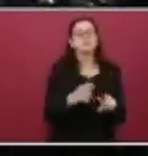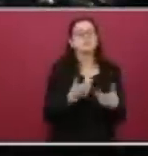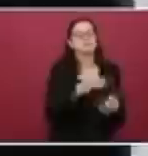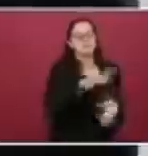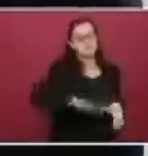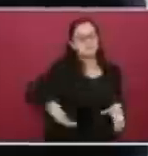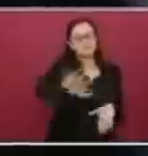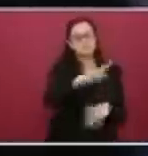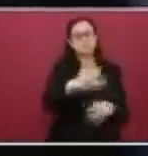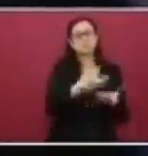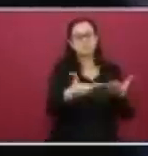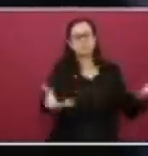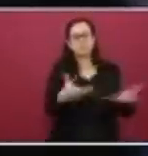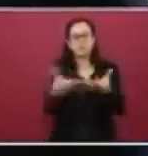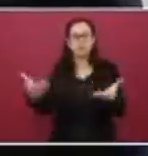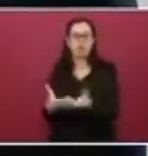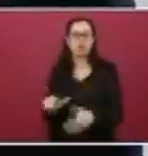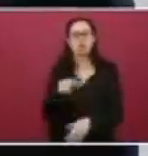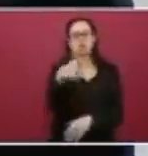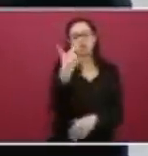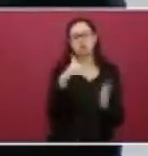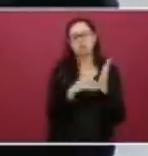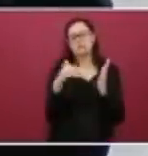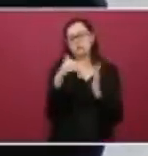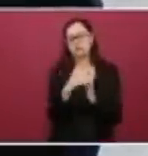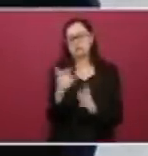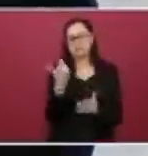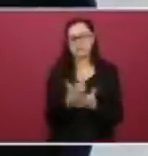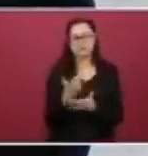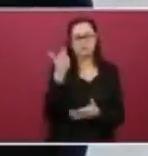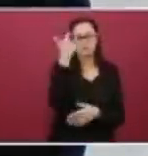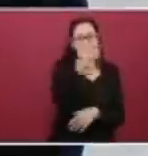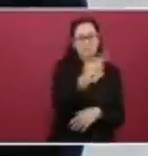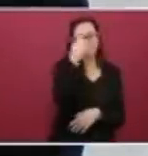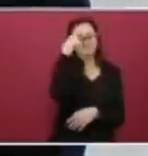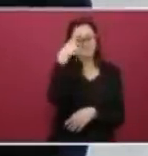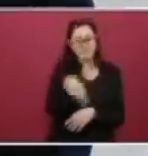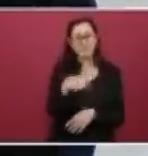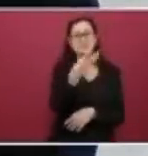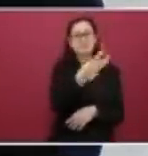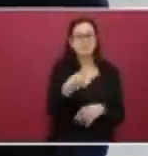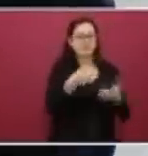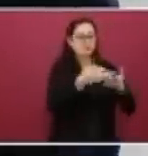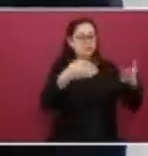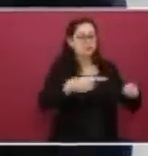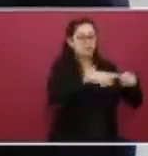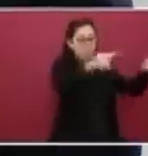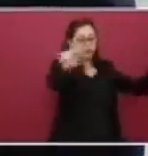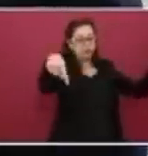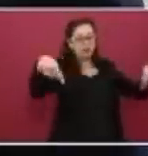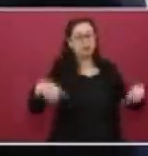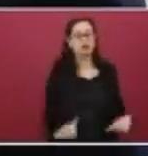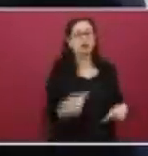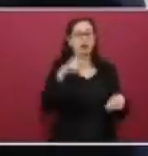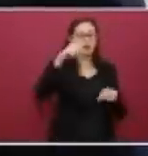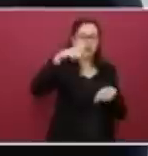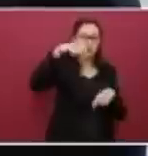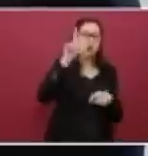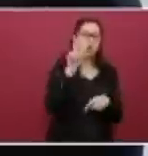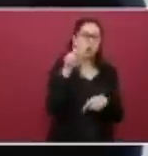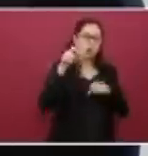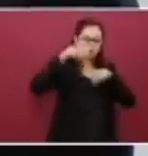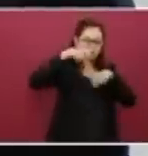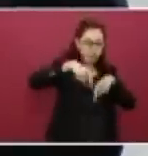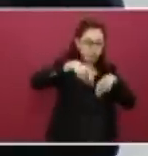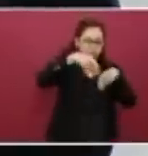inversión inicial de 12 millones de pesos para 300 hectáreas de riego por goteo es decir un apoyo de 40 mil